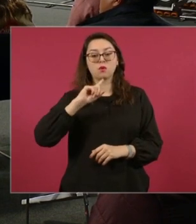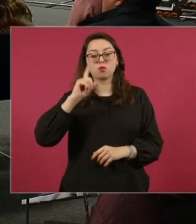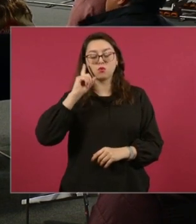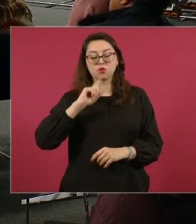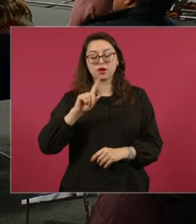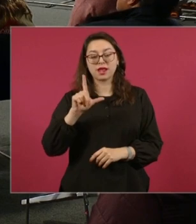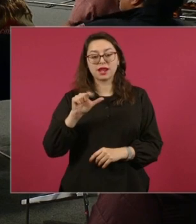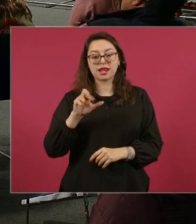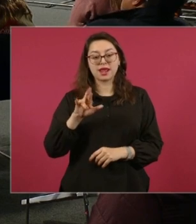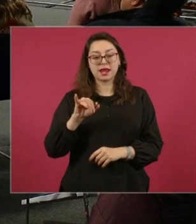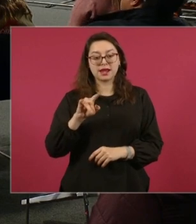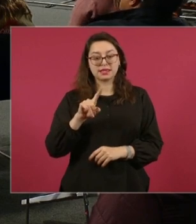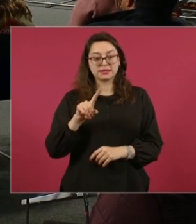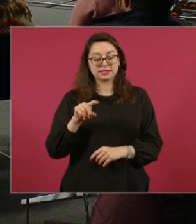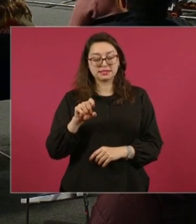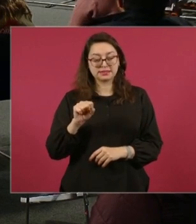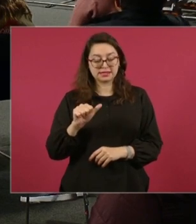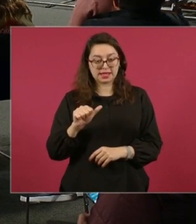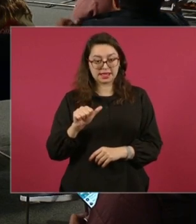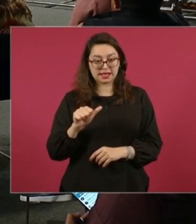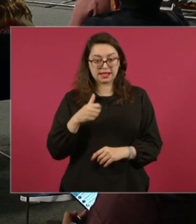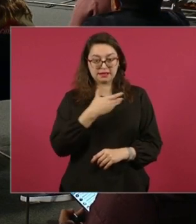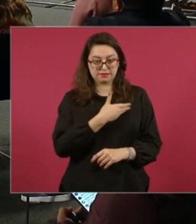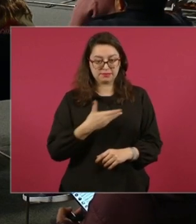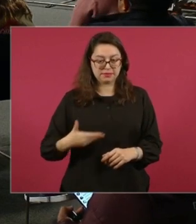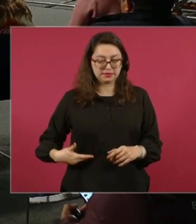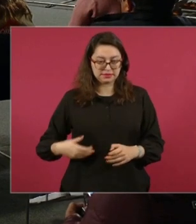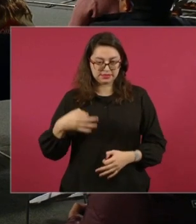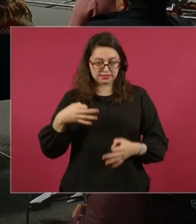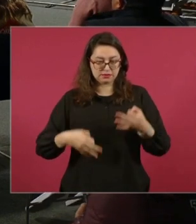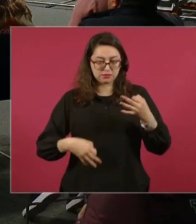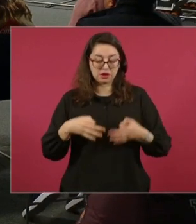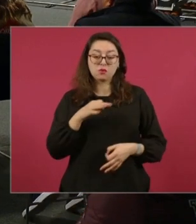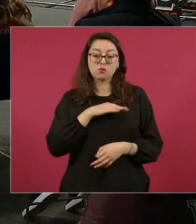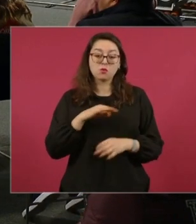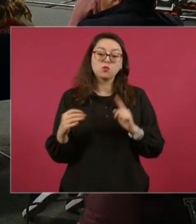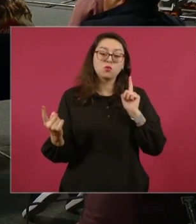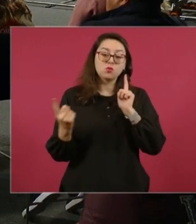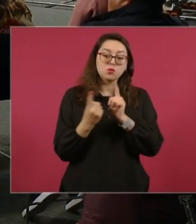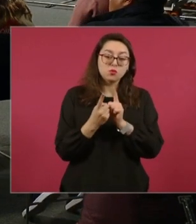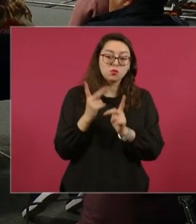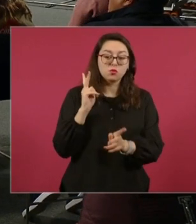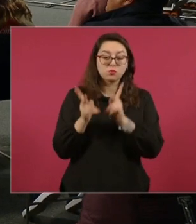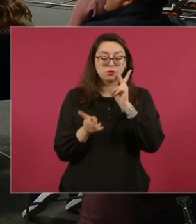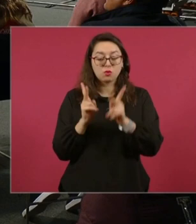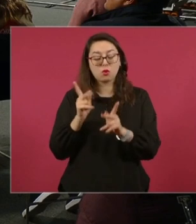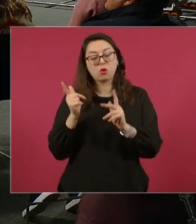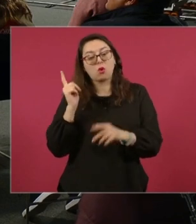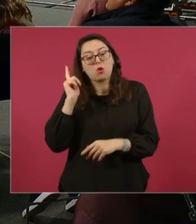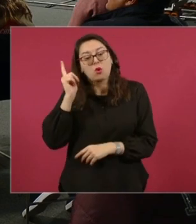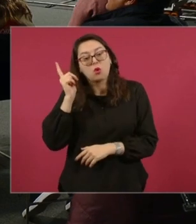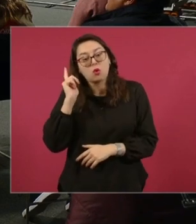Ortiz Quintero, nos piden la gente de Mismaloya. Y entonces,